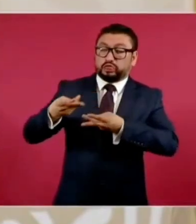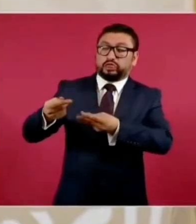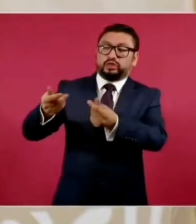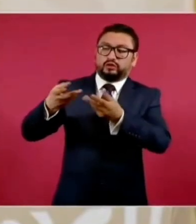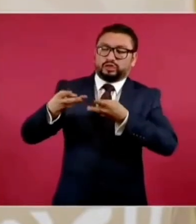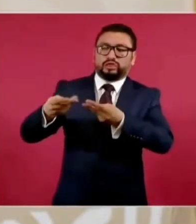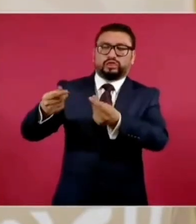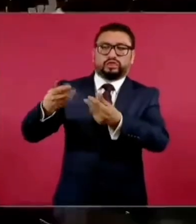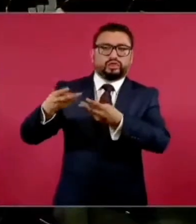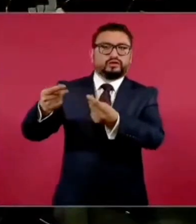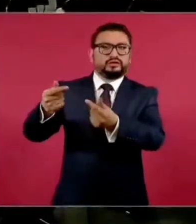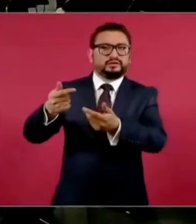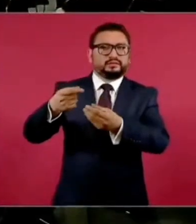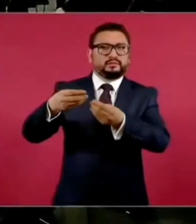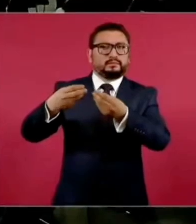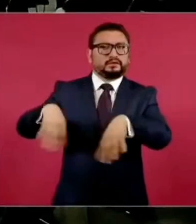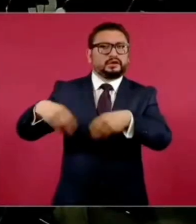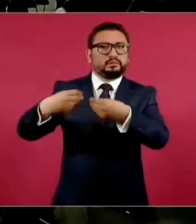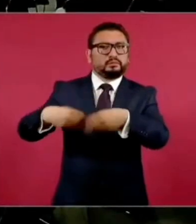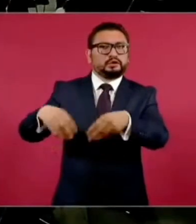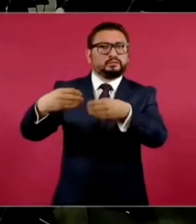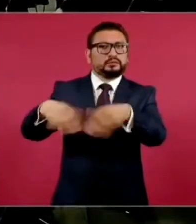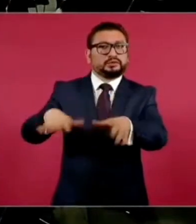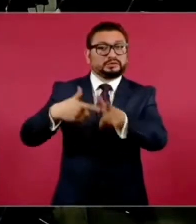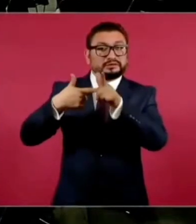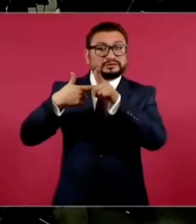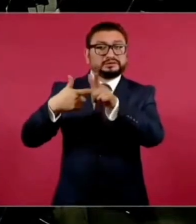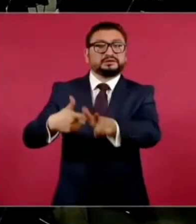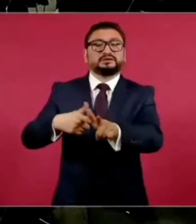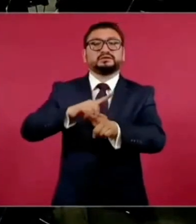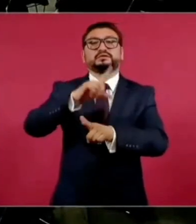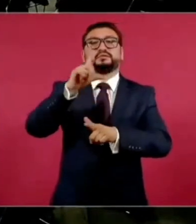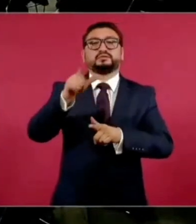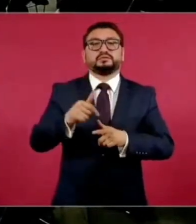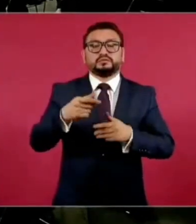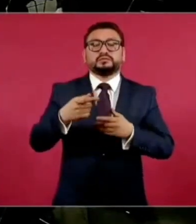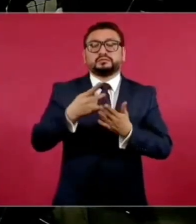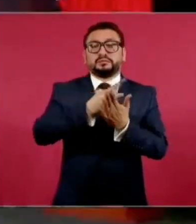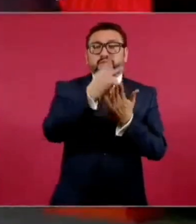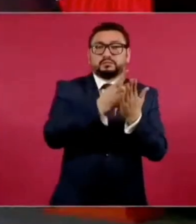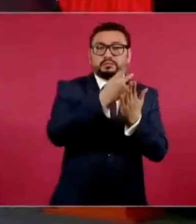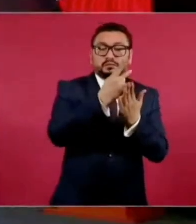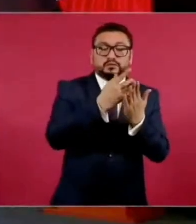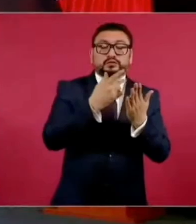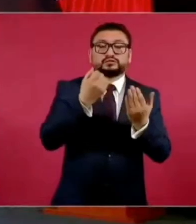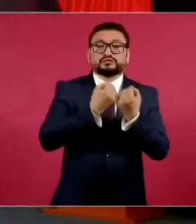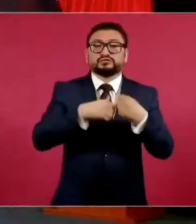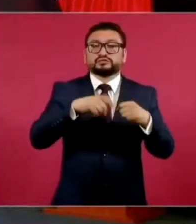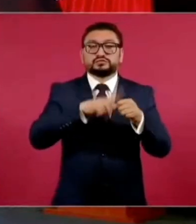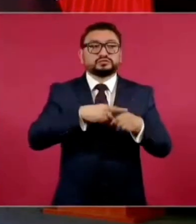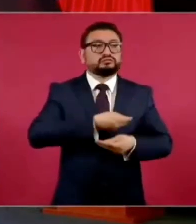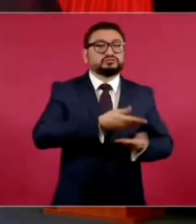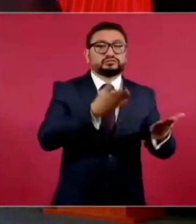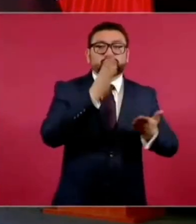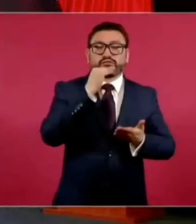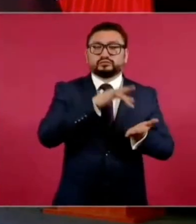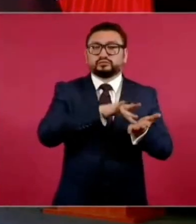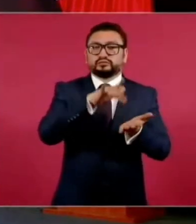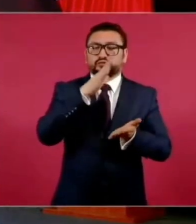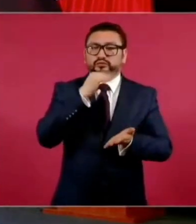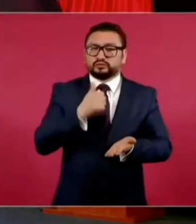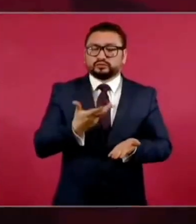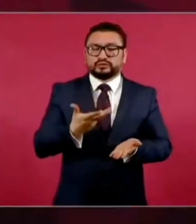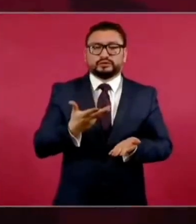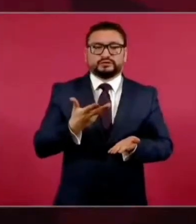pues entonces no hay para programas sociales y a veces